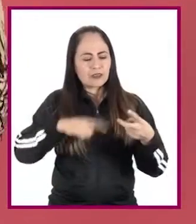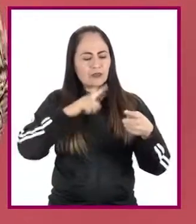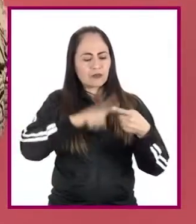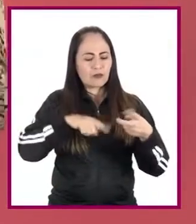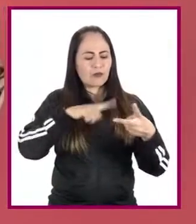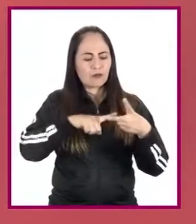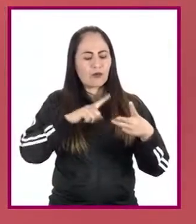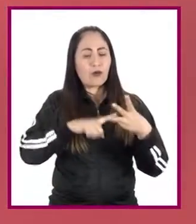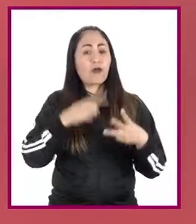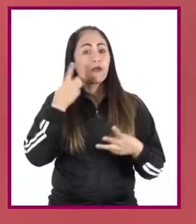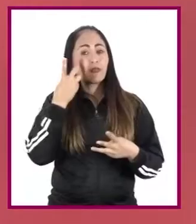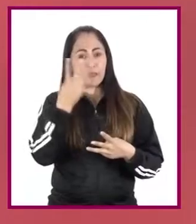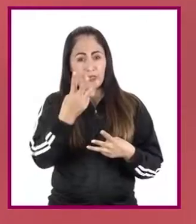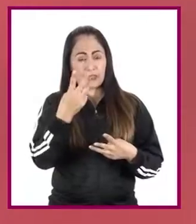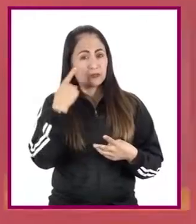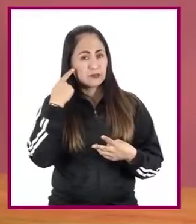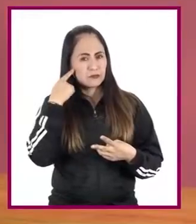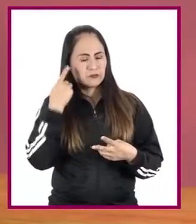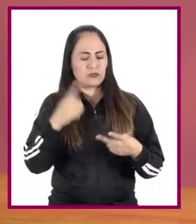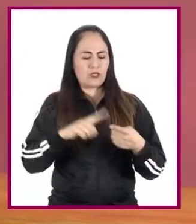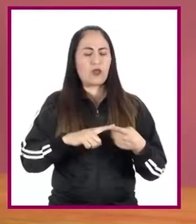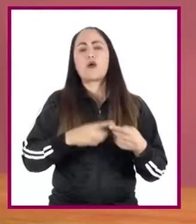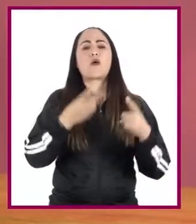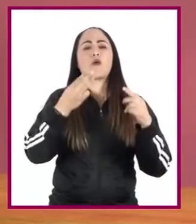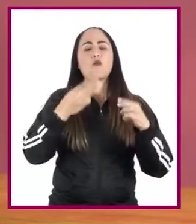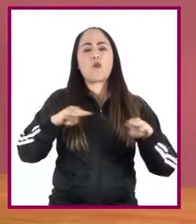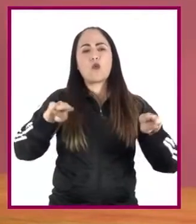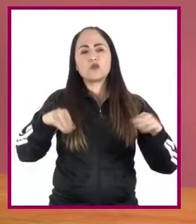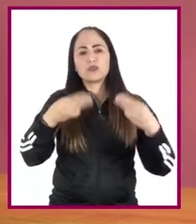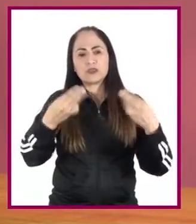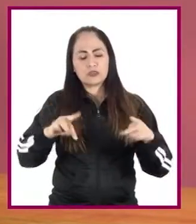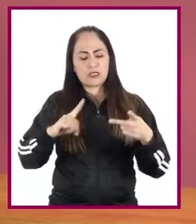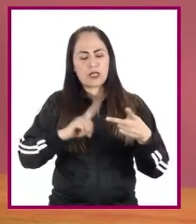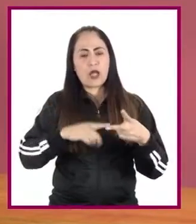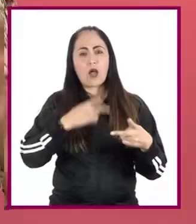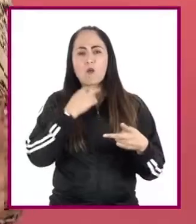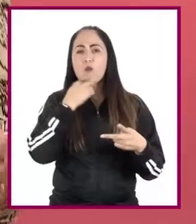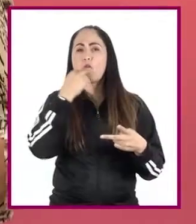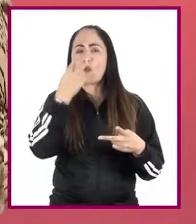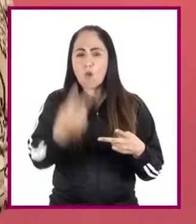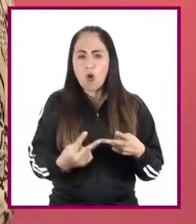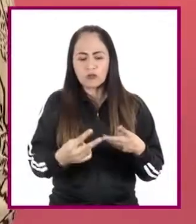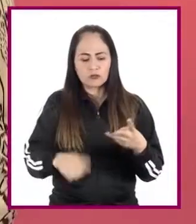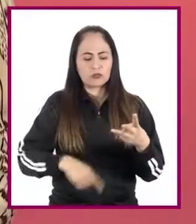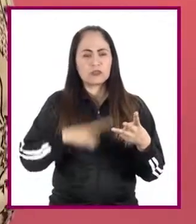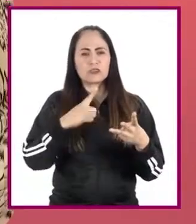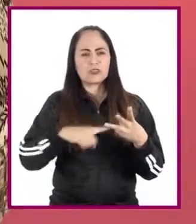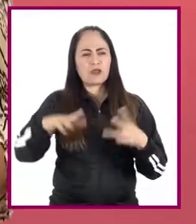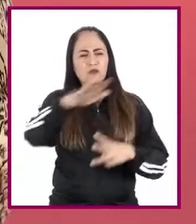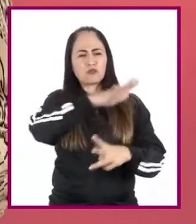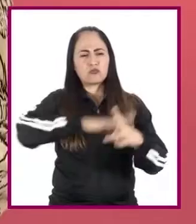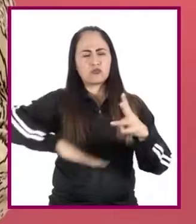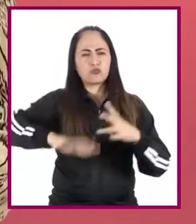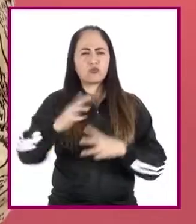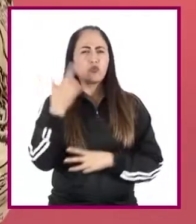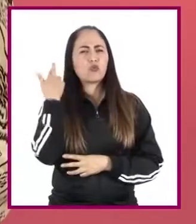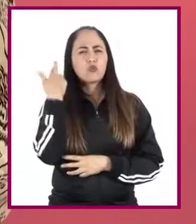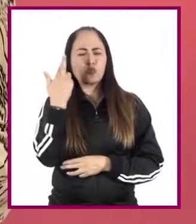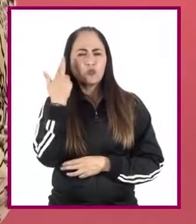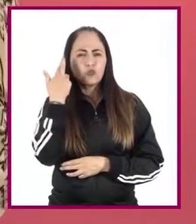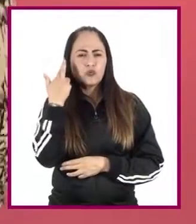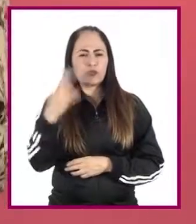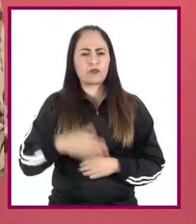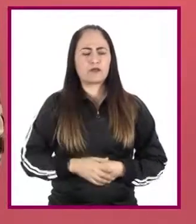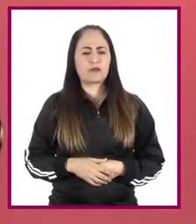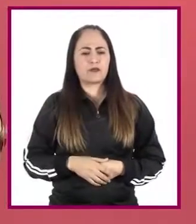recursos sonoros: la música, la voz y sonidos de ambiente. En esta campaña oficial podemos encontrar